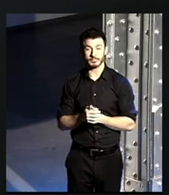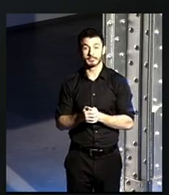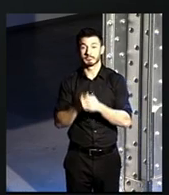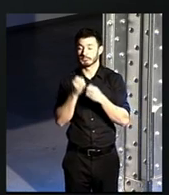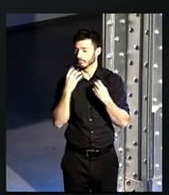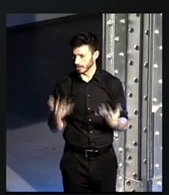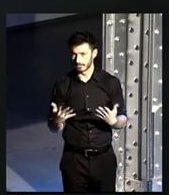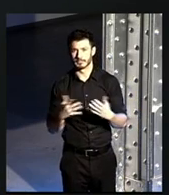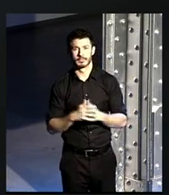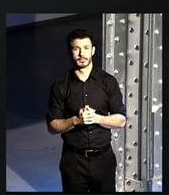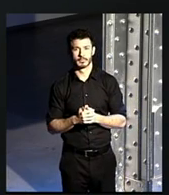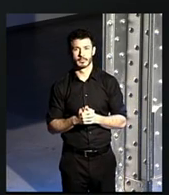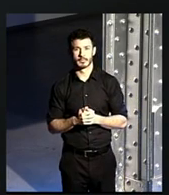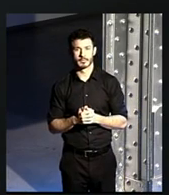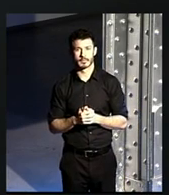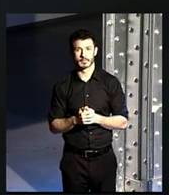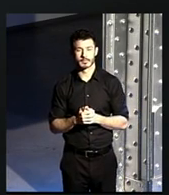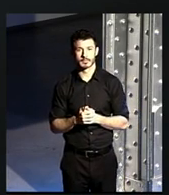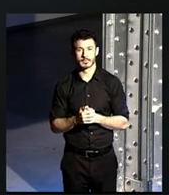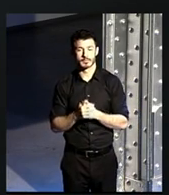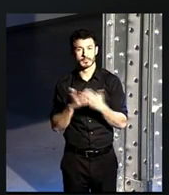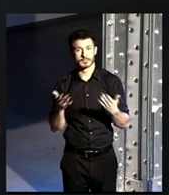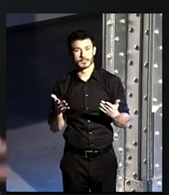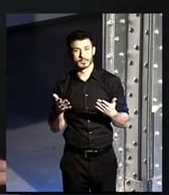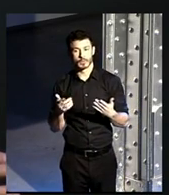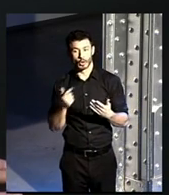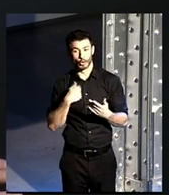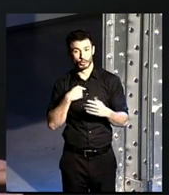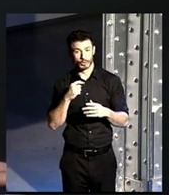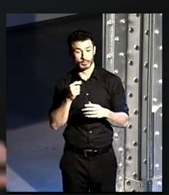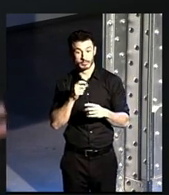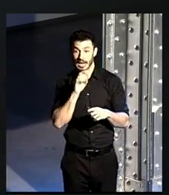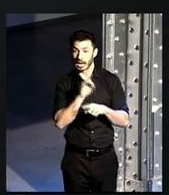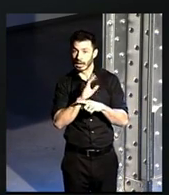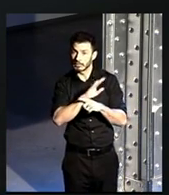forma, digamos que cuando yo descubrí la carta de